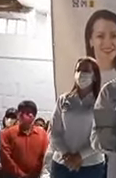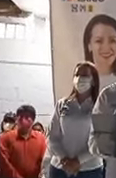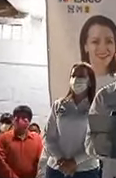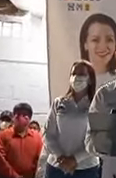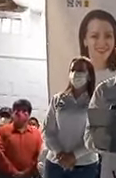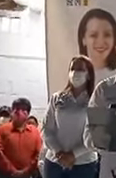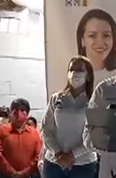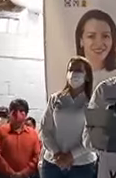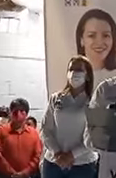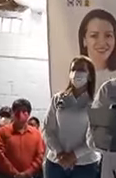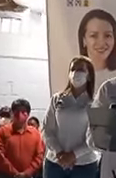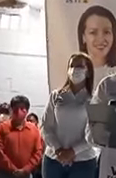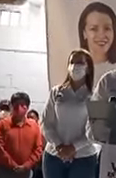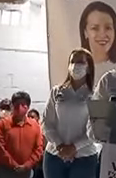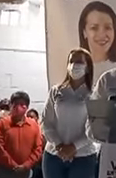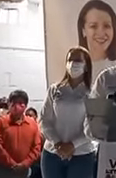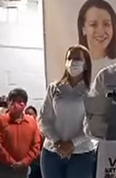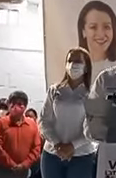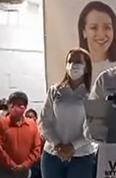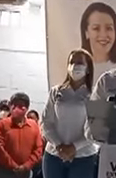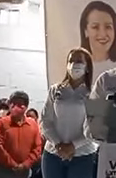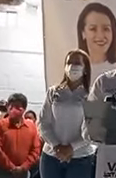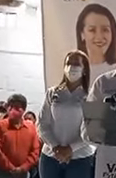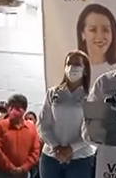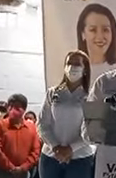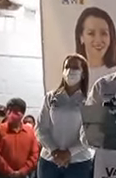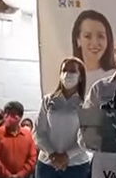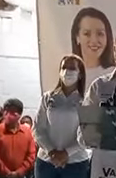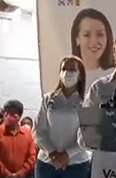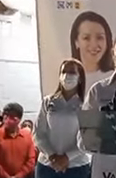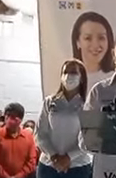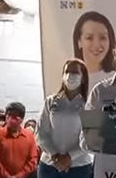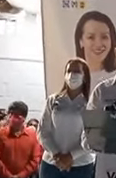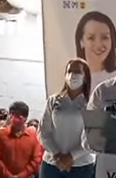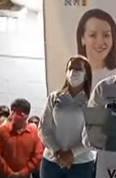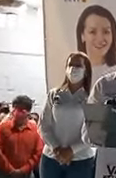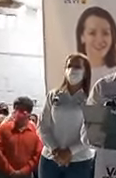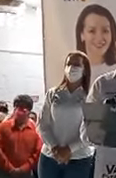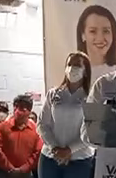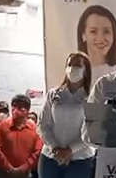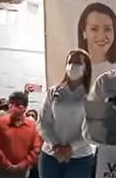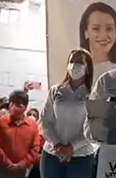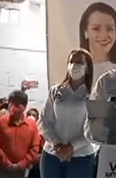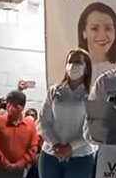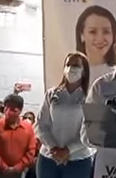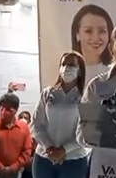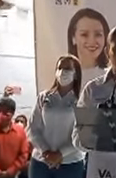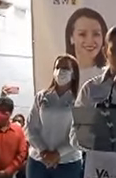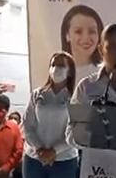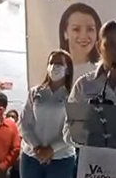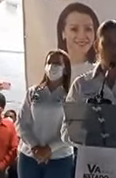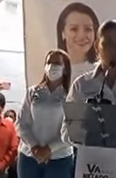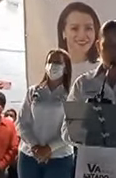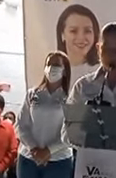los tejupilquenses. Tenemos 30 días al frente para construir nuestro triunfo. Aprovechemos